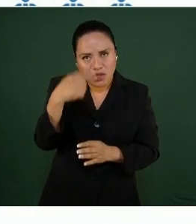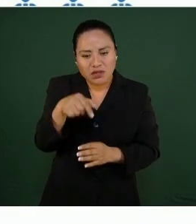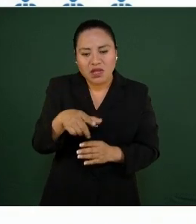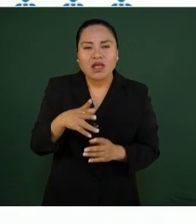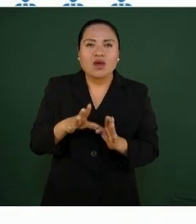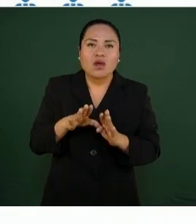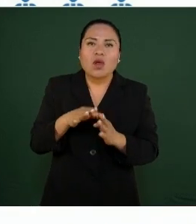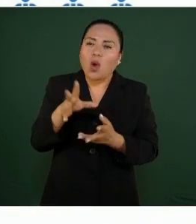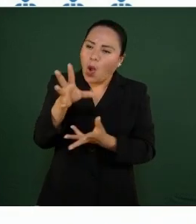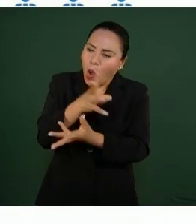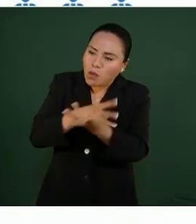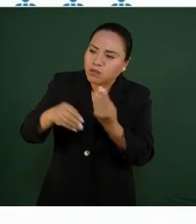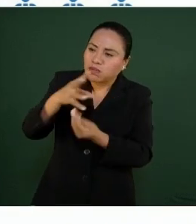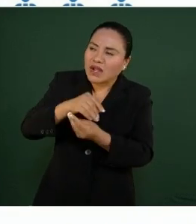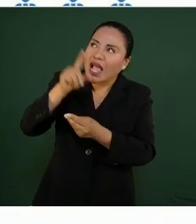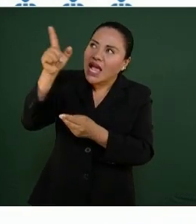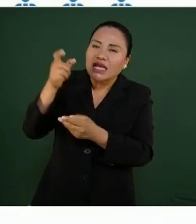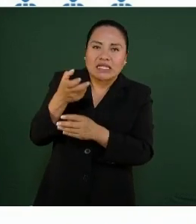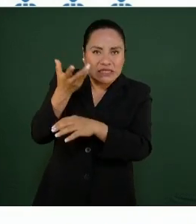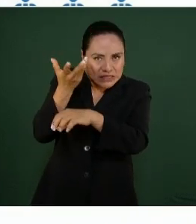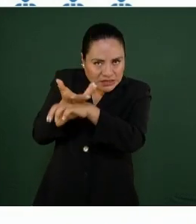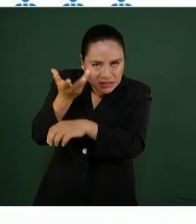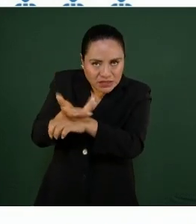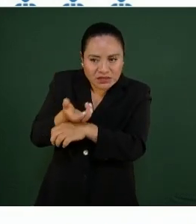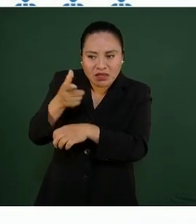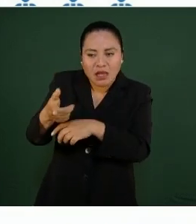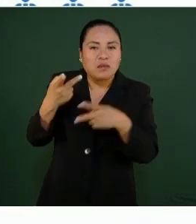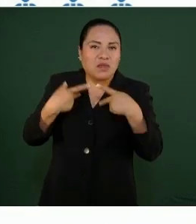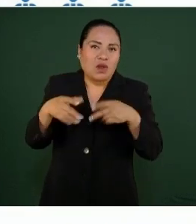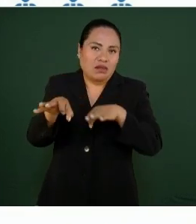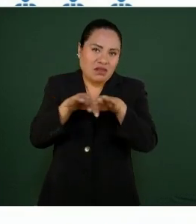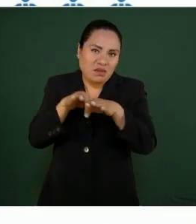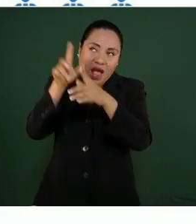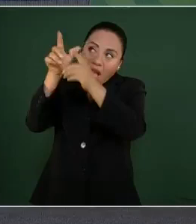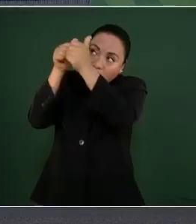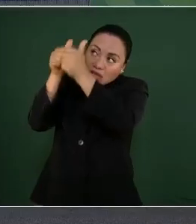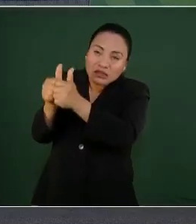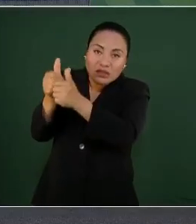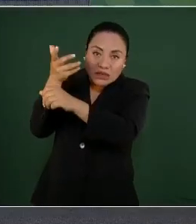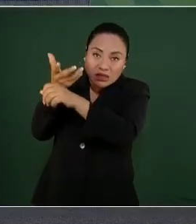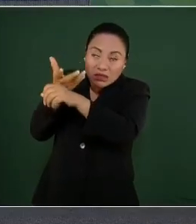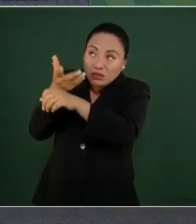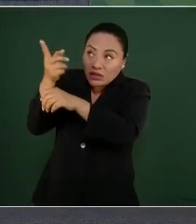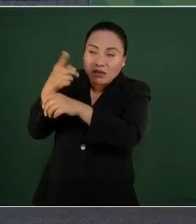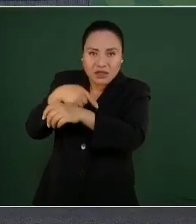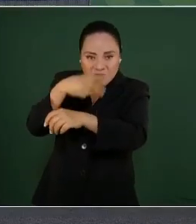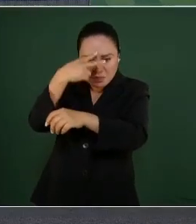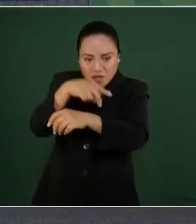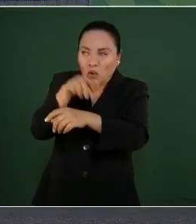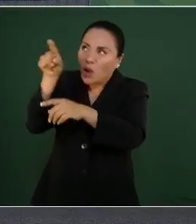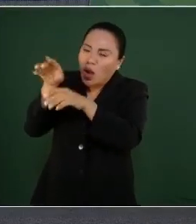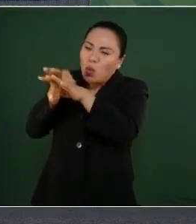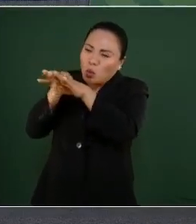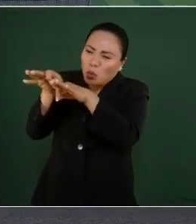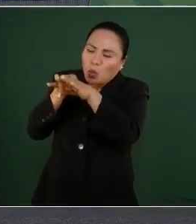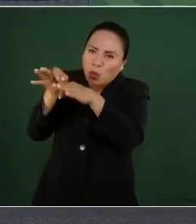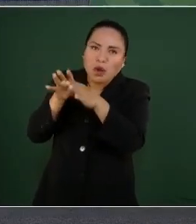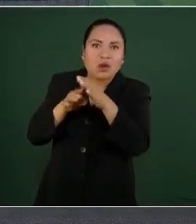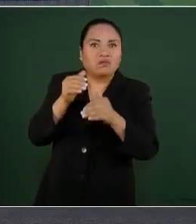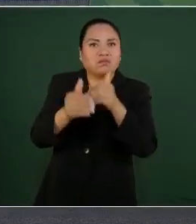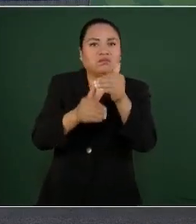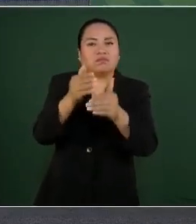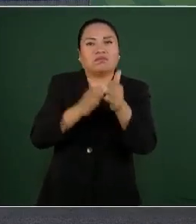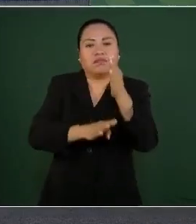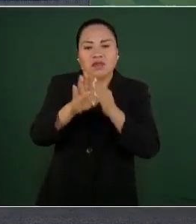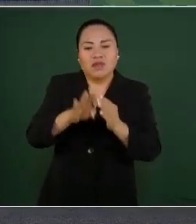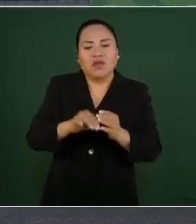en reinversión en Estados Unidos. O sea, estos son nuestros migrantes. Estos son nuestros mexicanos. Y si pones la anterior,